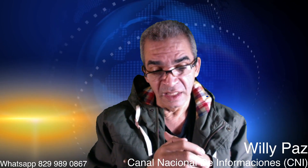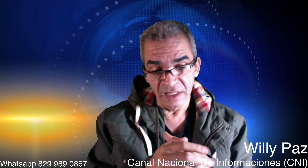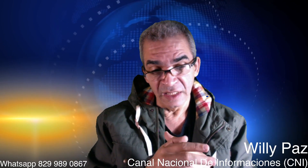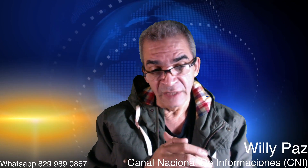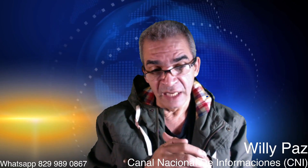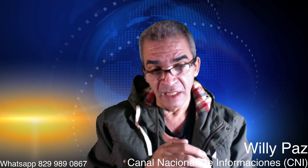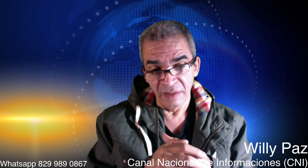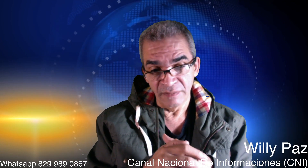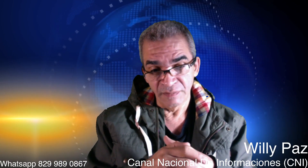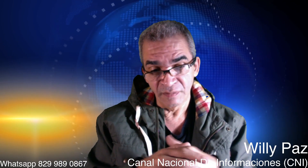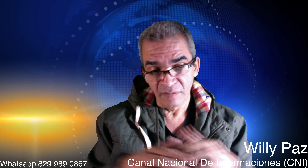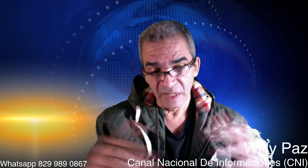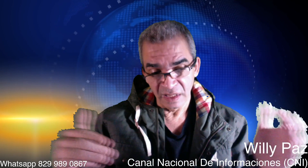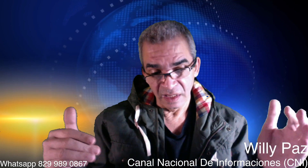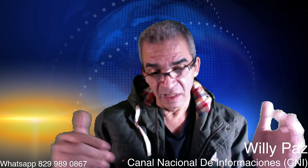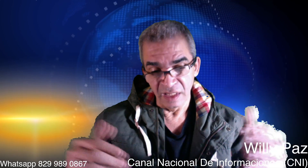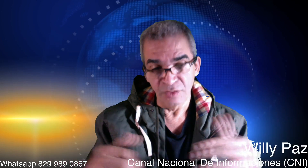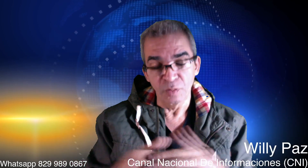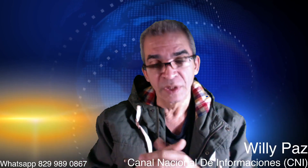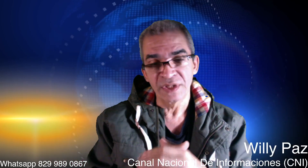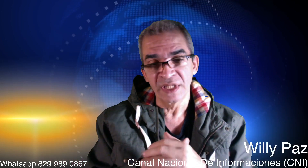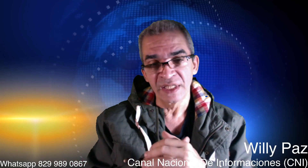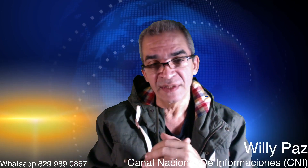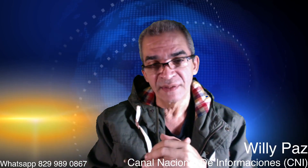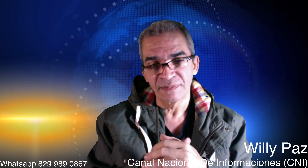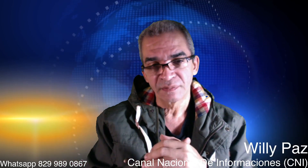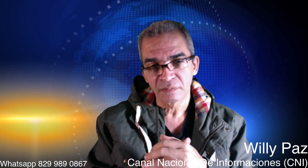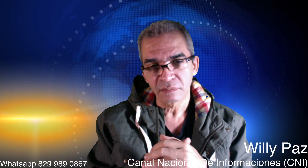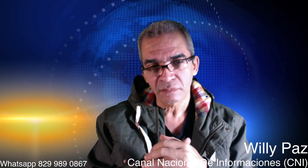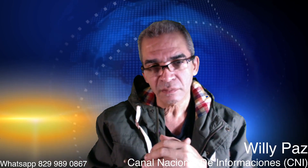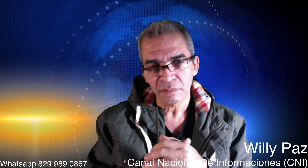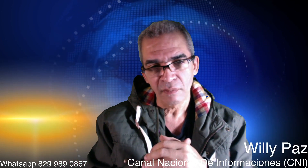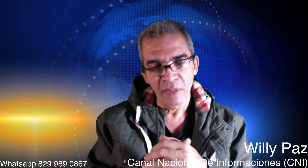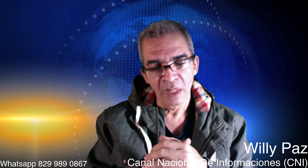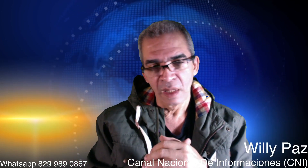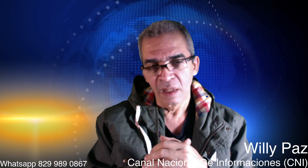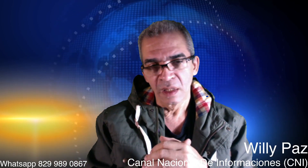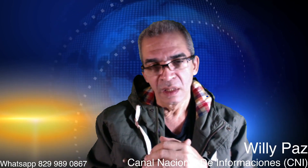desde literal de su presidencia,